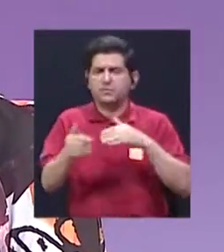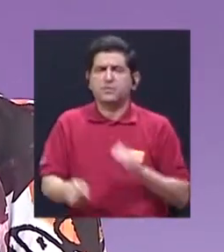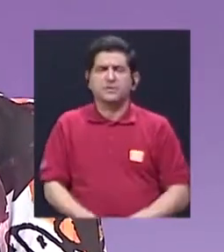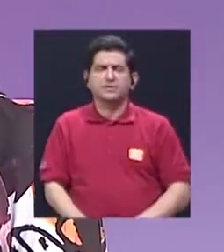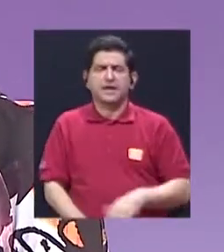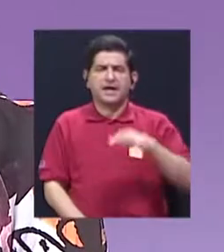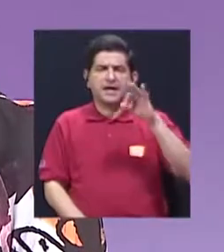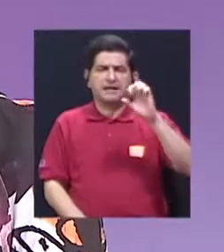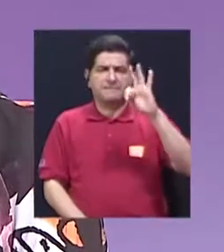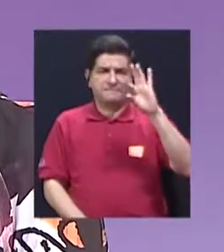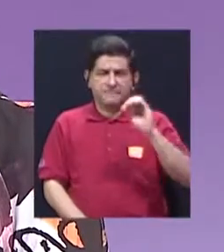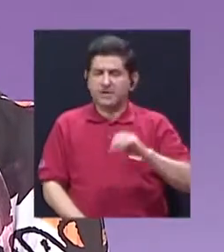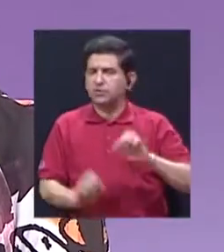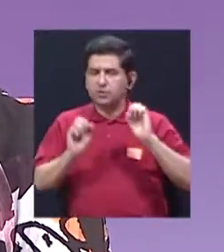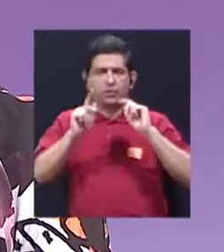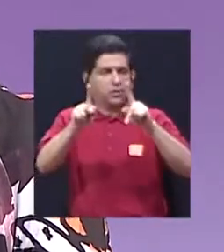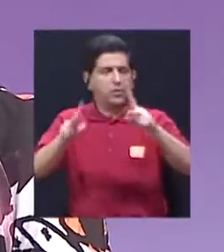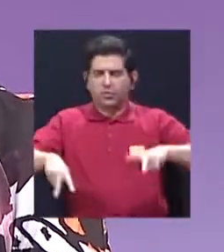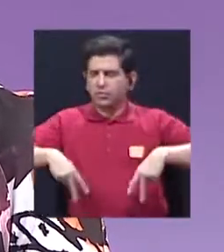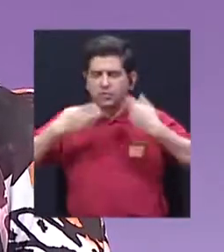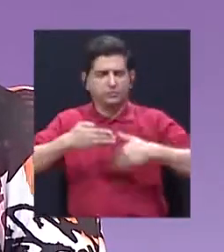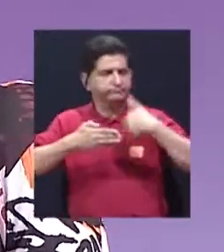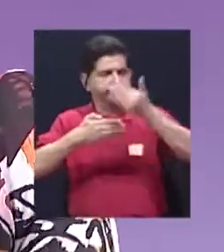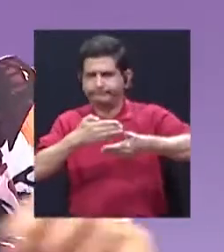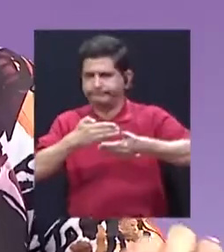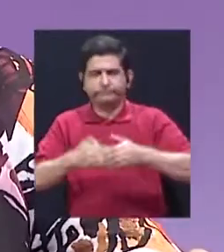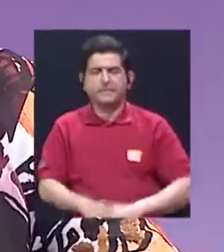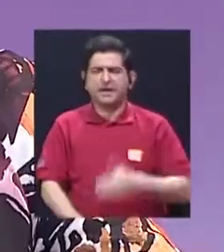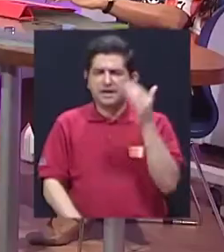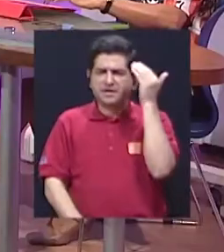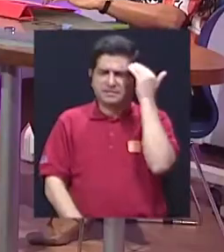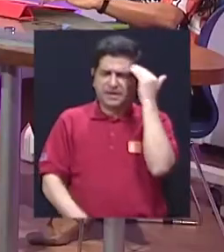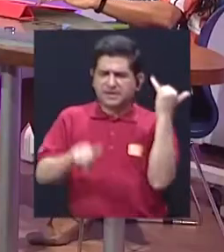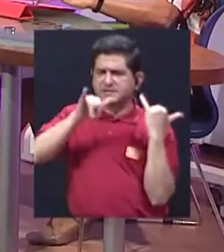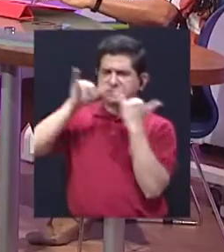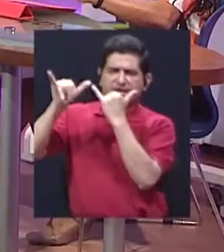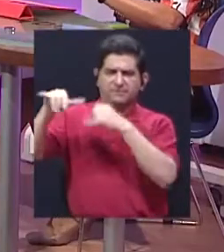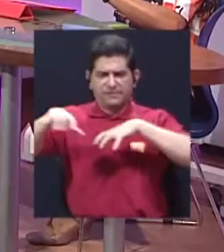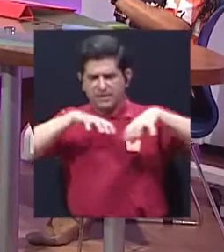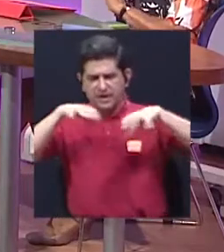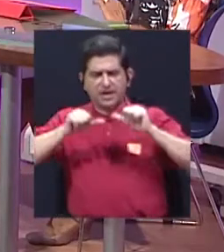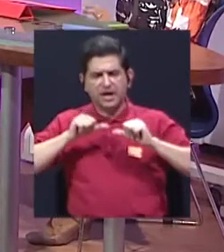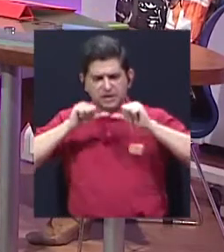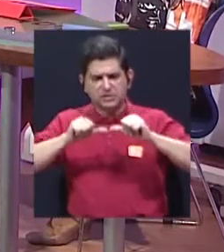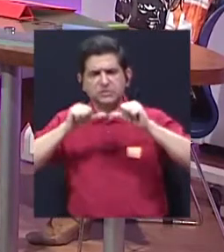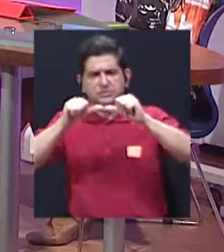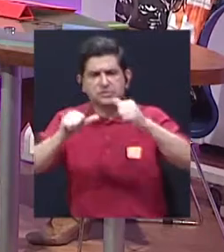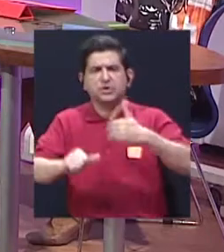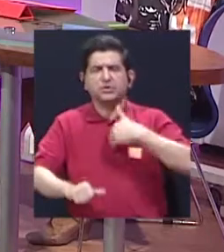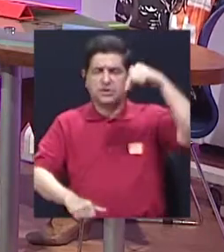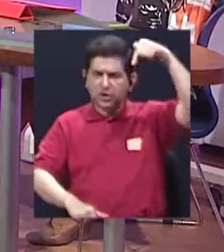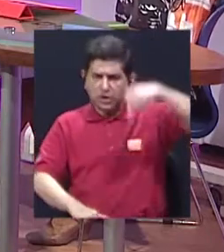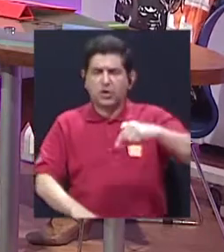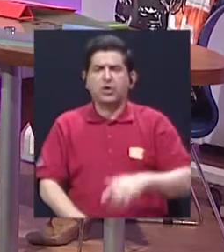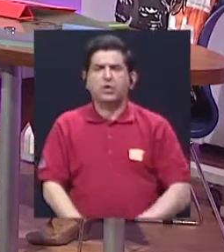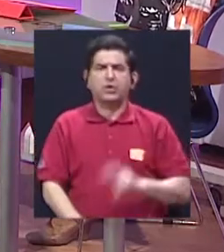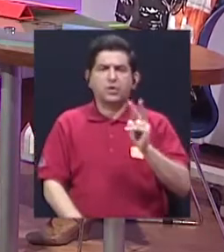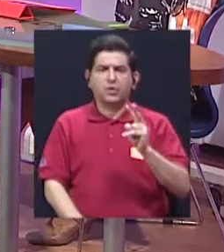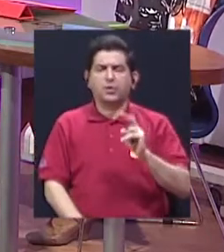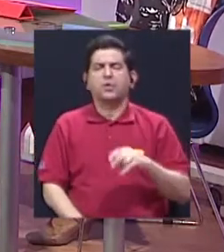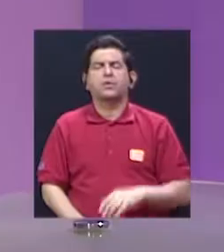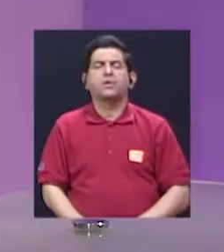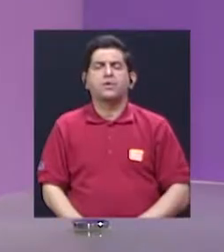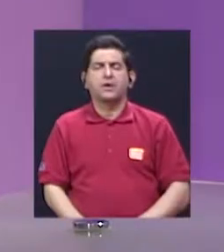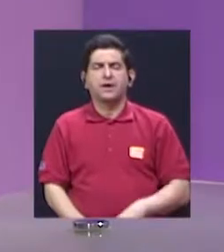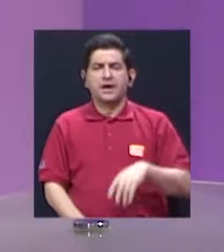efectos incompatibles con la vida. Para conocer sobre estas demandas y las acciones subsiguientes, contamos hoy con la compañía de